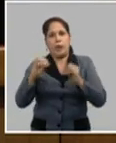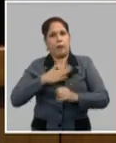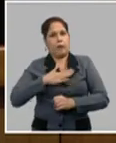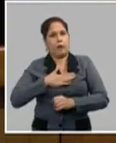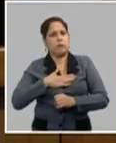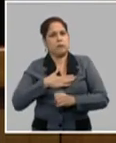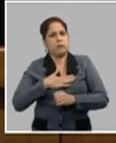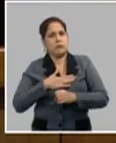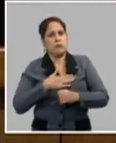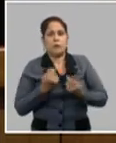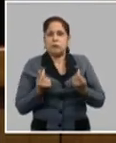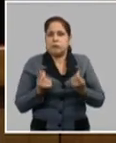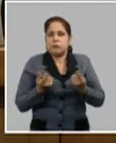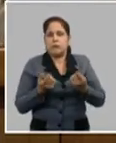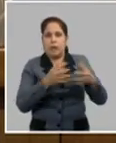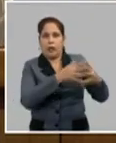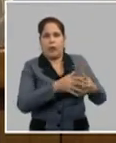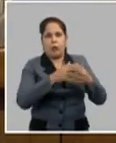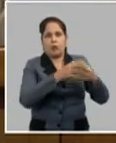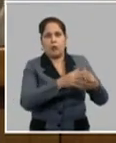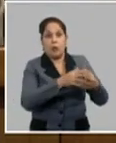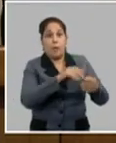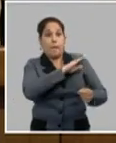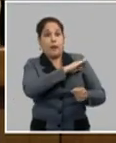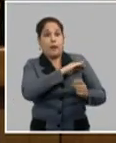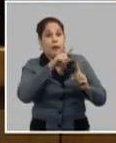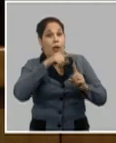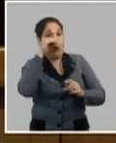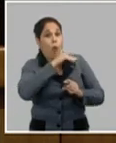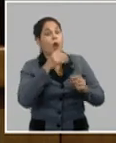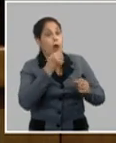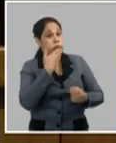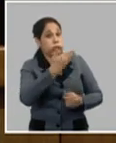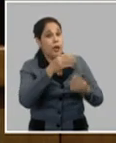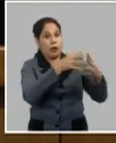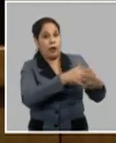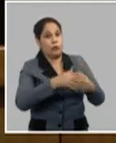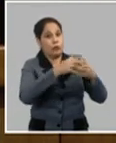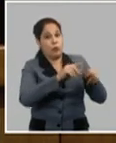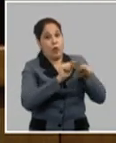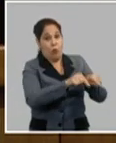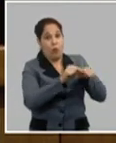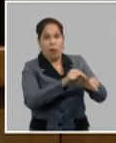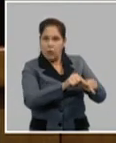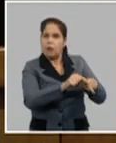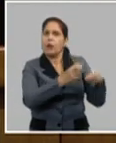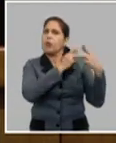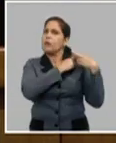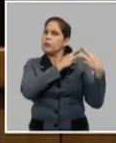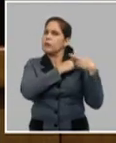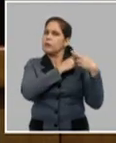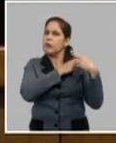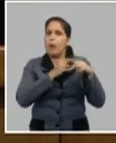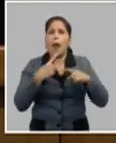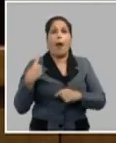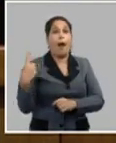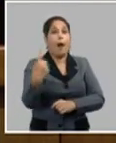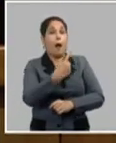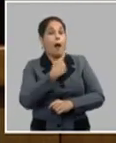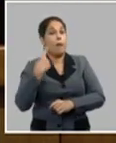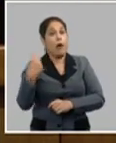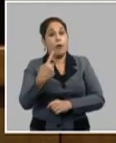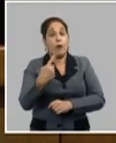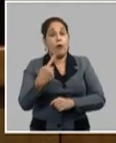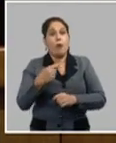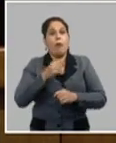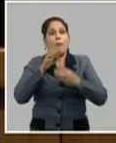principal potencia económica, militar y tecnológica, cuya actuación irresponsable ha sido la mayor amenaza a